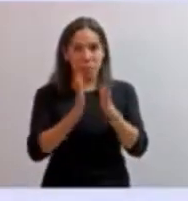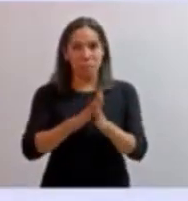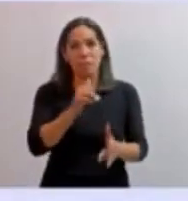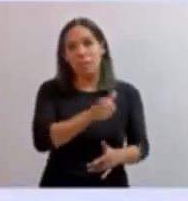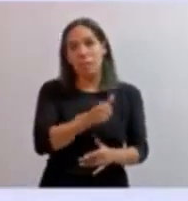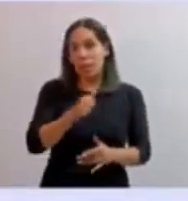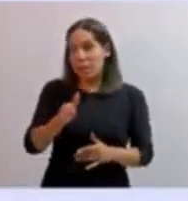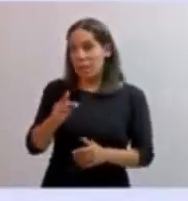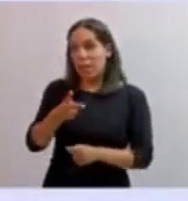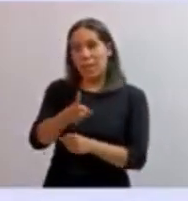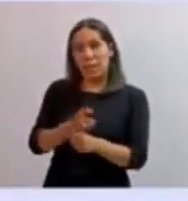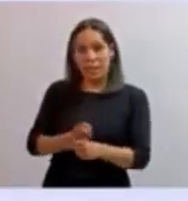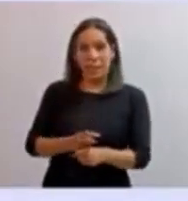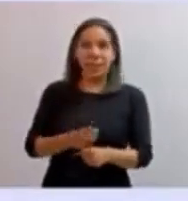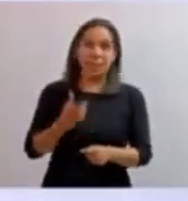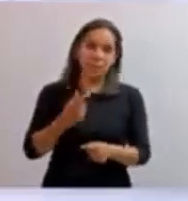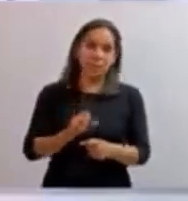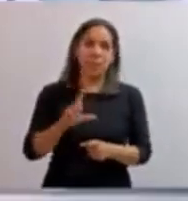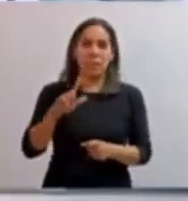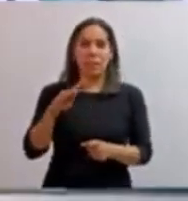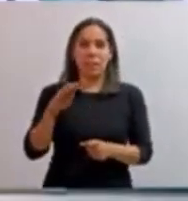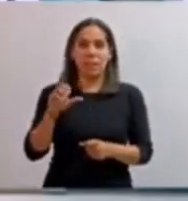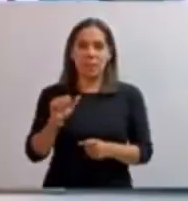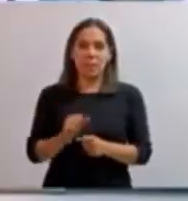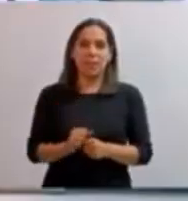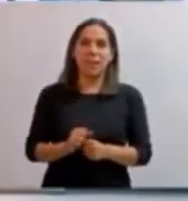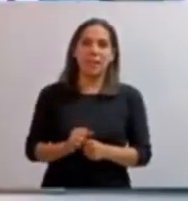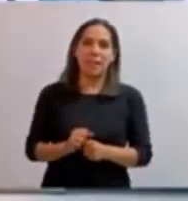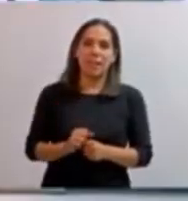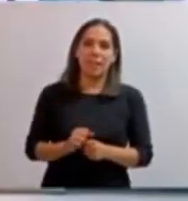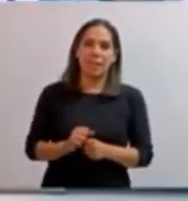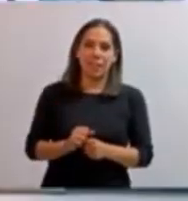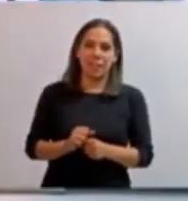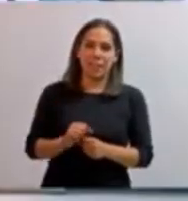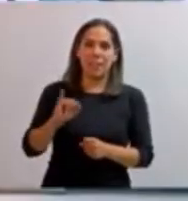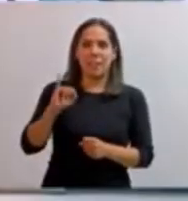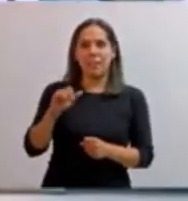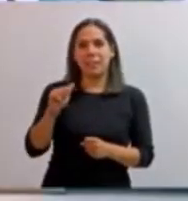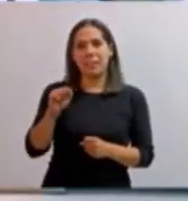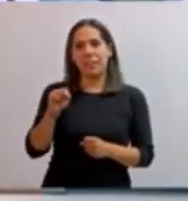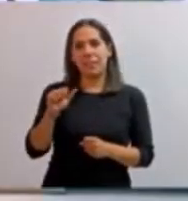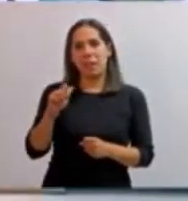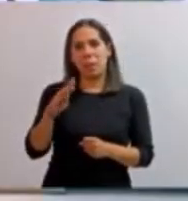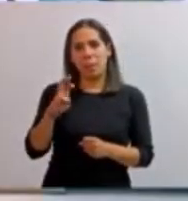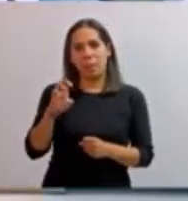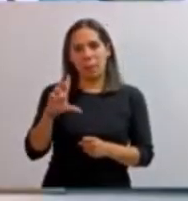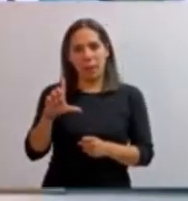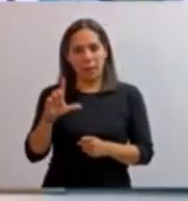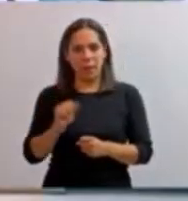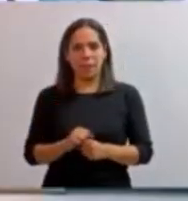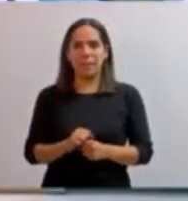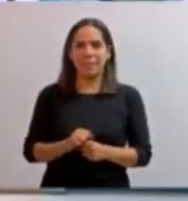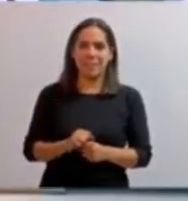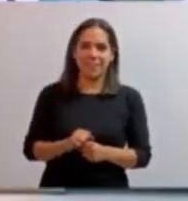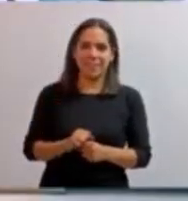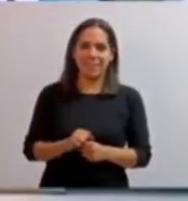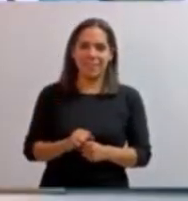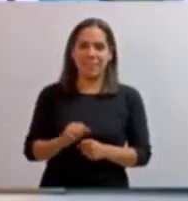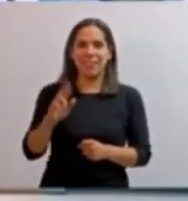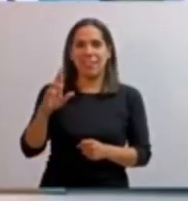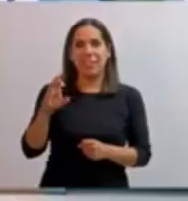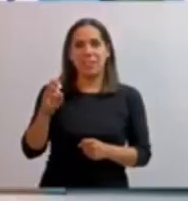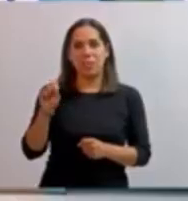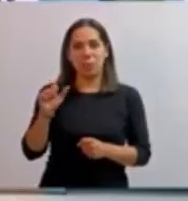de nuestras invitadas, la doctora Leticia Montaño Sánchez, la maestra Isabel Vázquez y la maestra